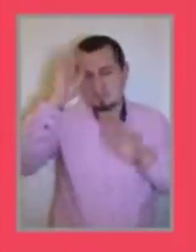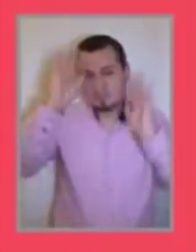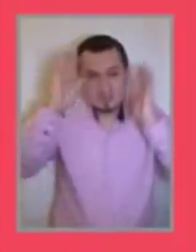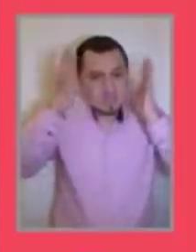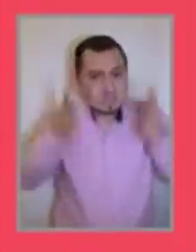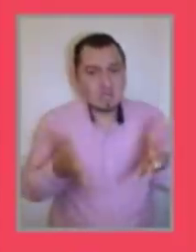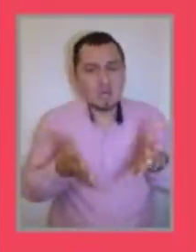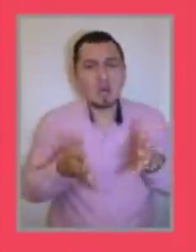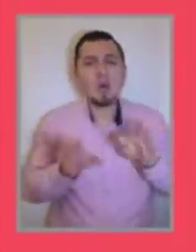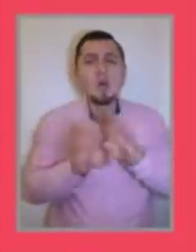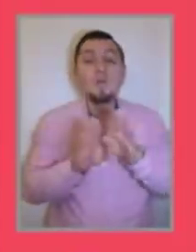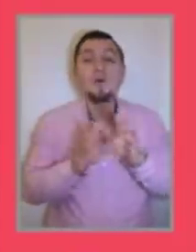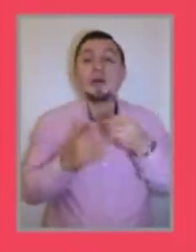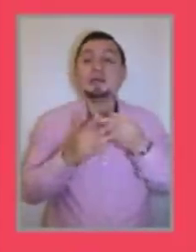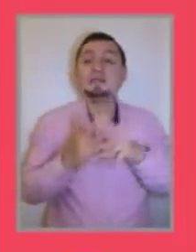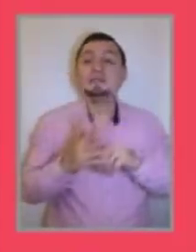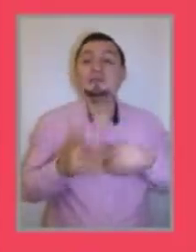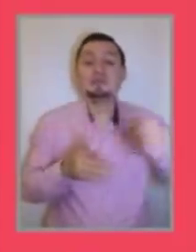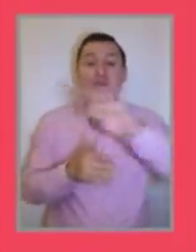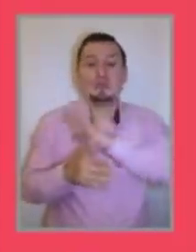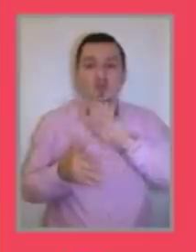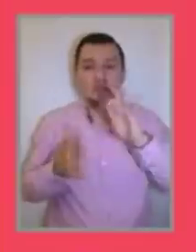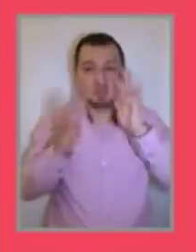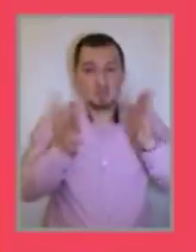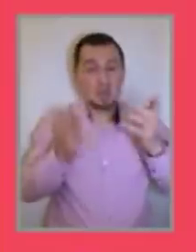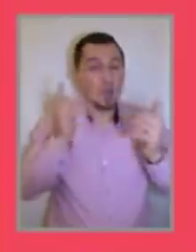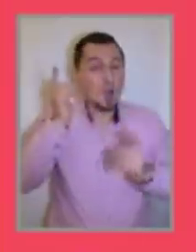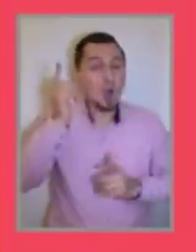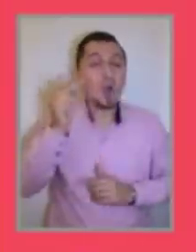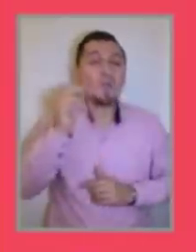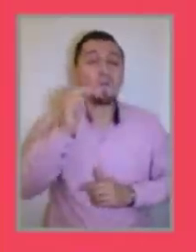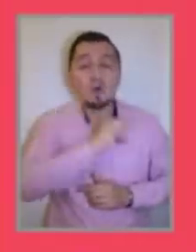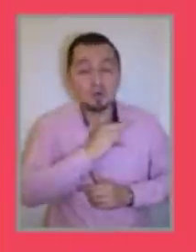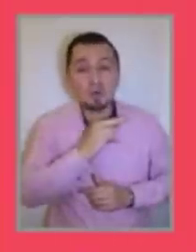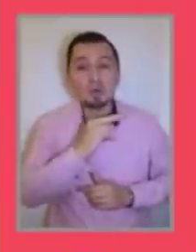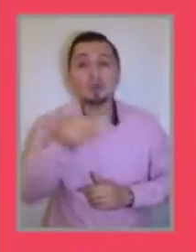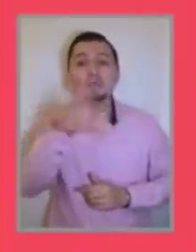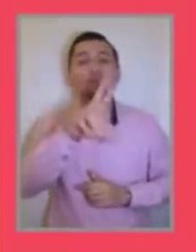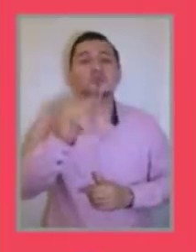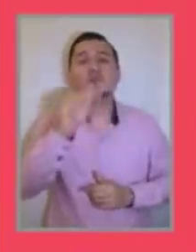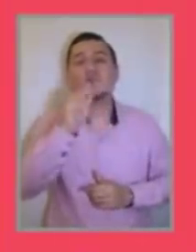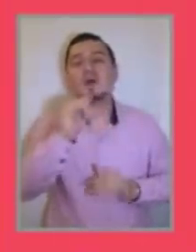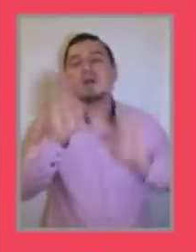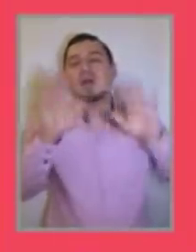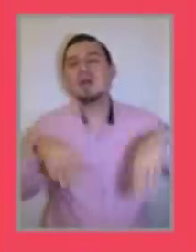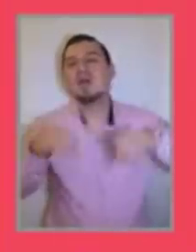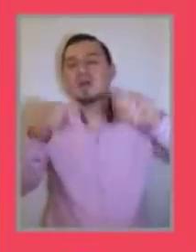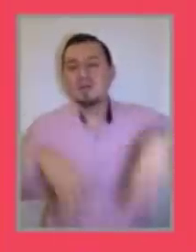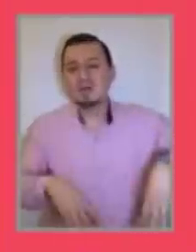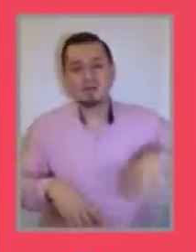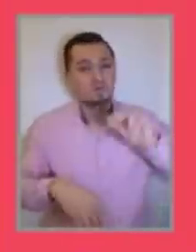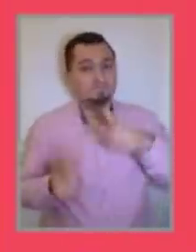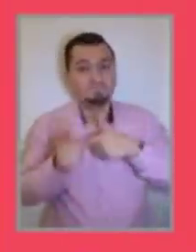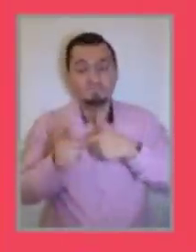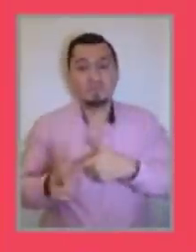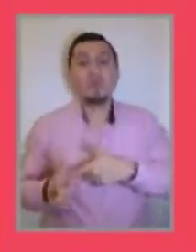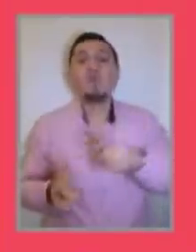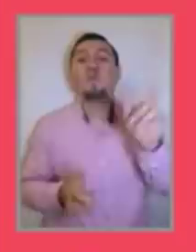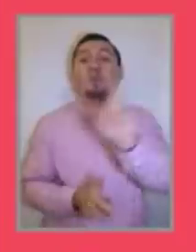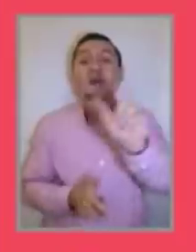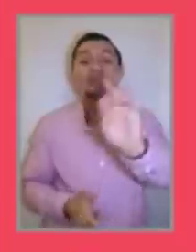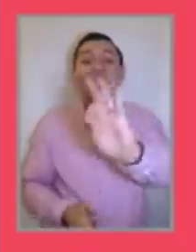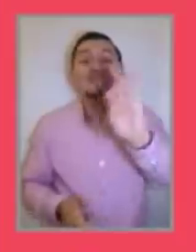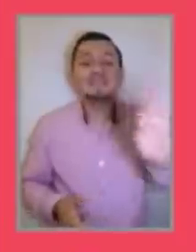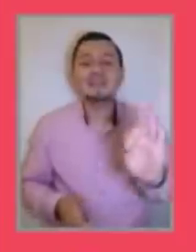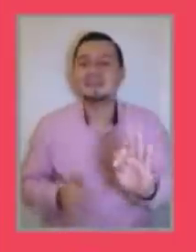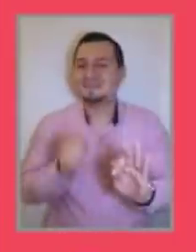inicio de este proceso, esperamos que pronto. No podemos aflijar, no hay fecha de regreso a la presencialidad